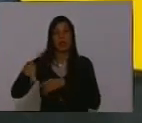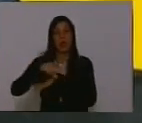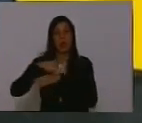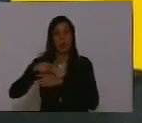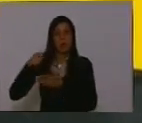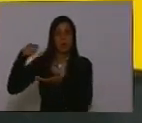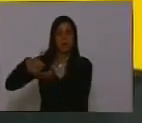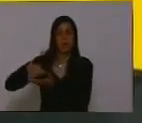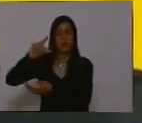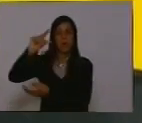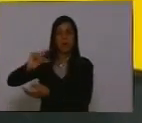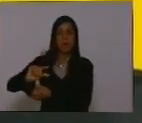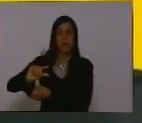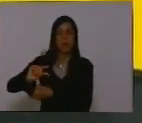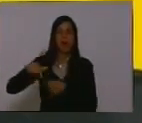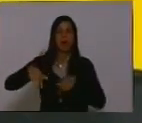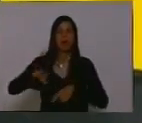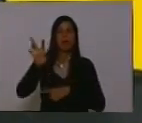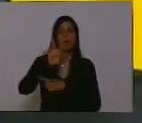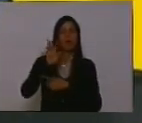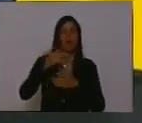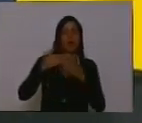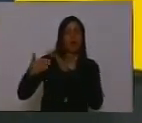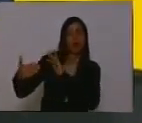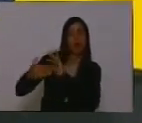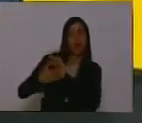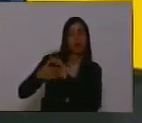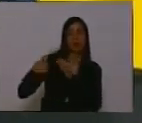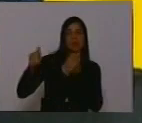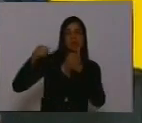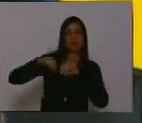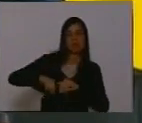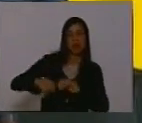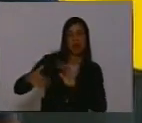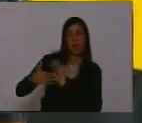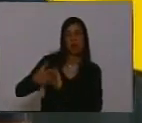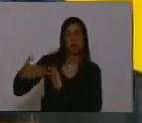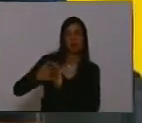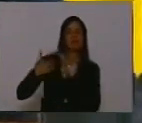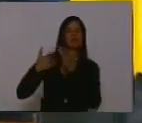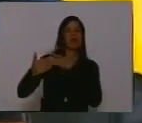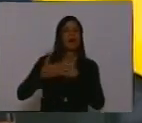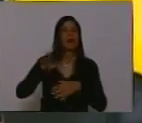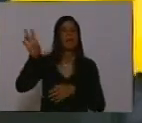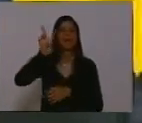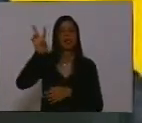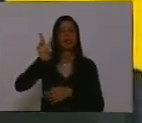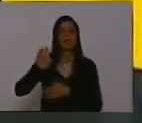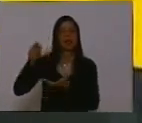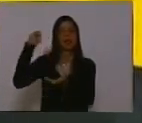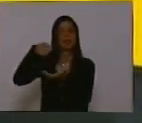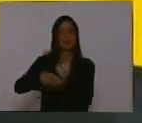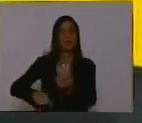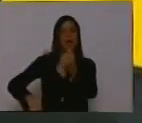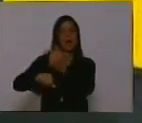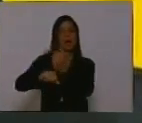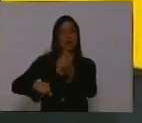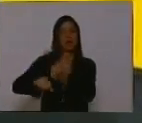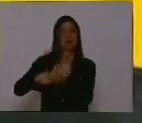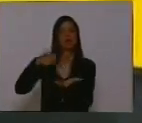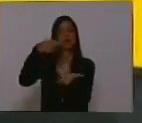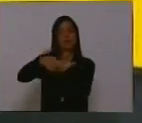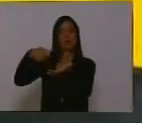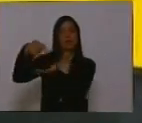materia deportiva y nosotros, a pesar del asedio y del acecho económico que tenemos, seguimos invirtiendo en una juventud porque